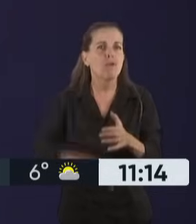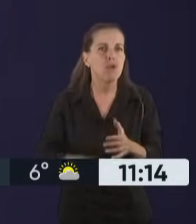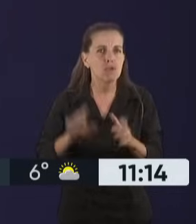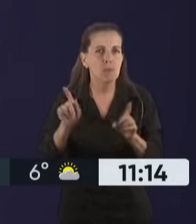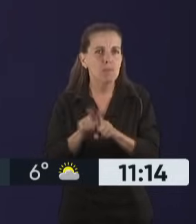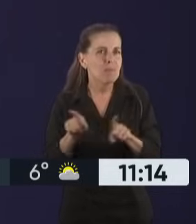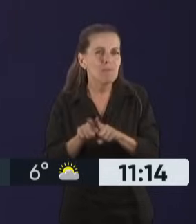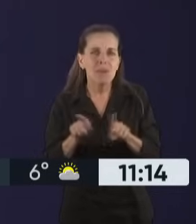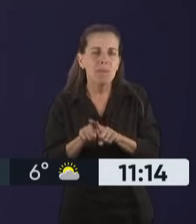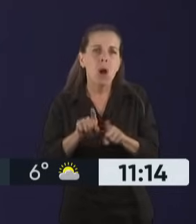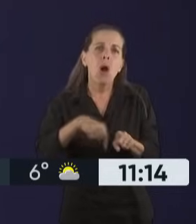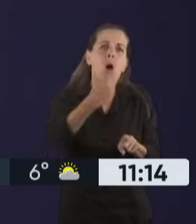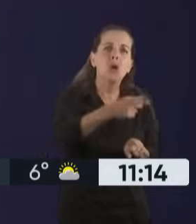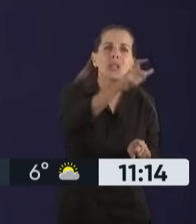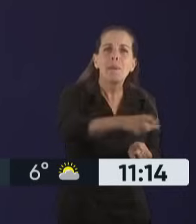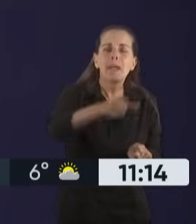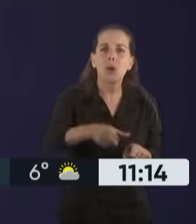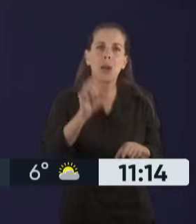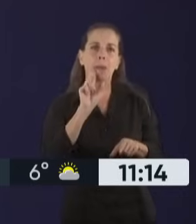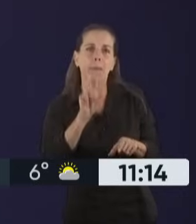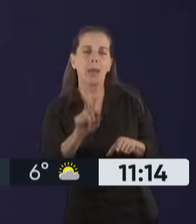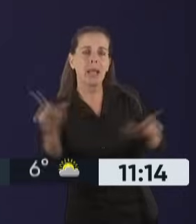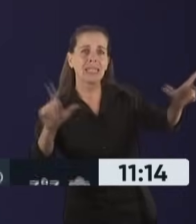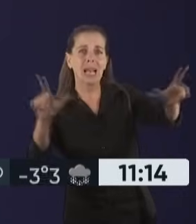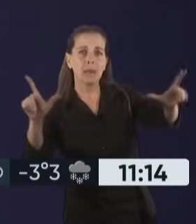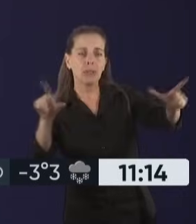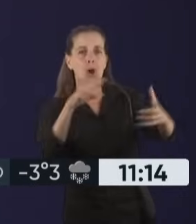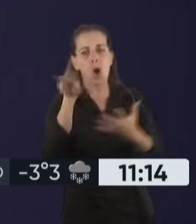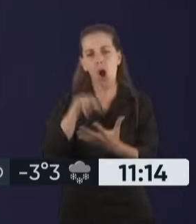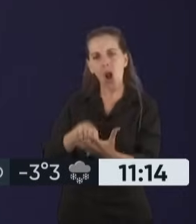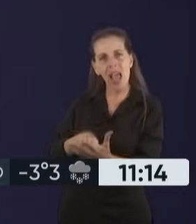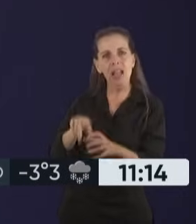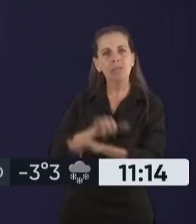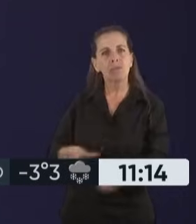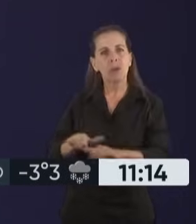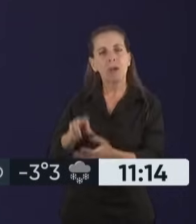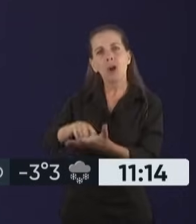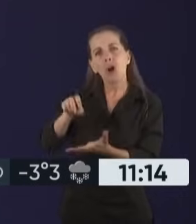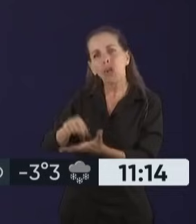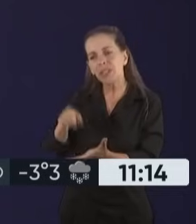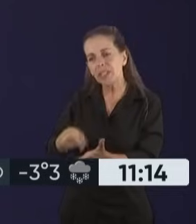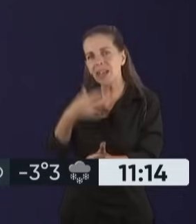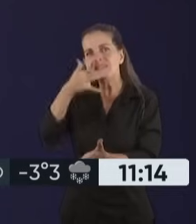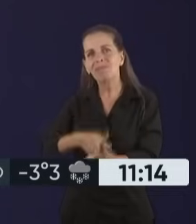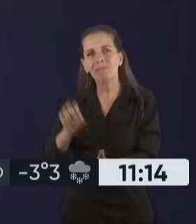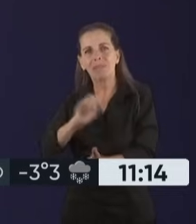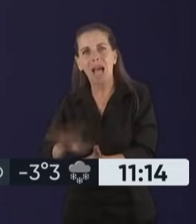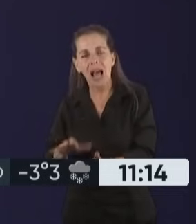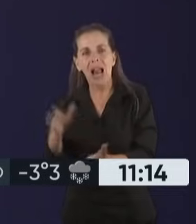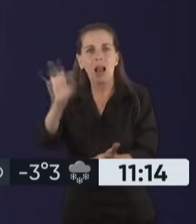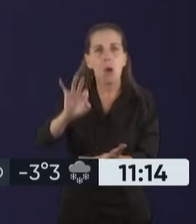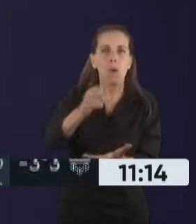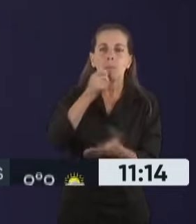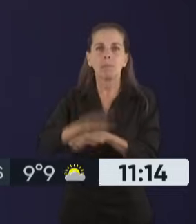pasa a muchos que ven la tele, leen el diario, ante una mirada, ante una mala lectura del